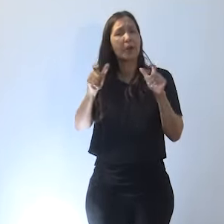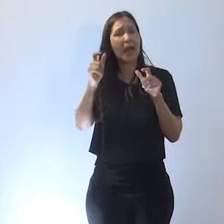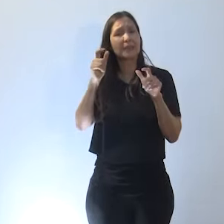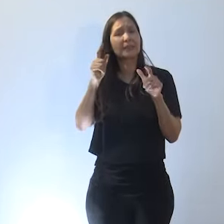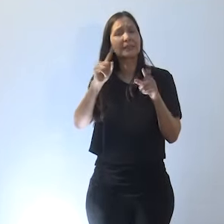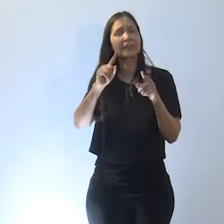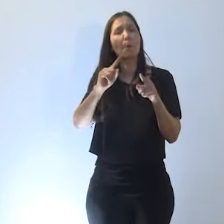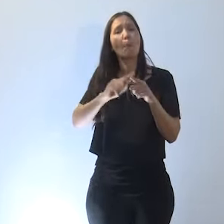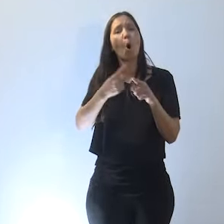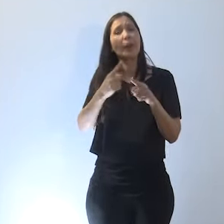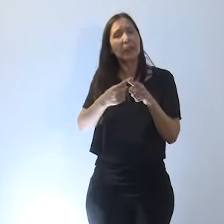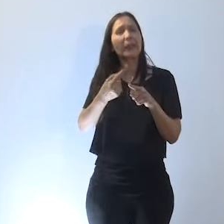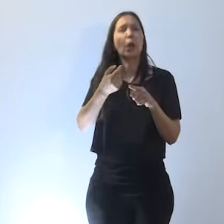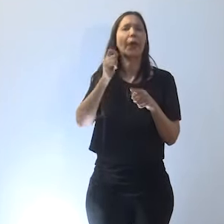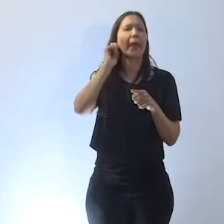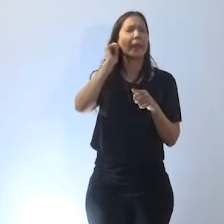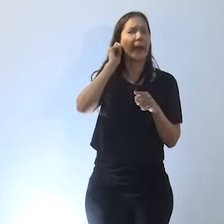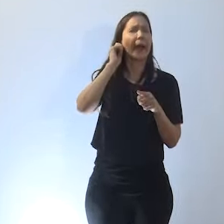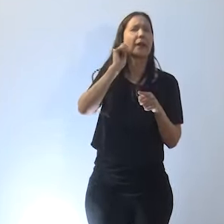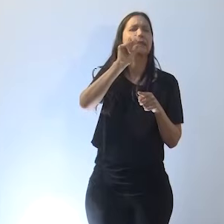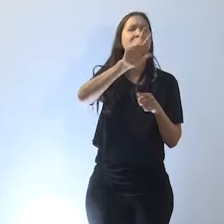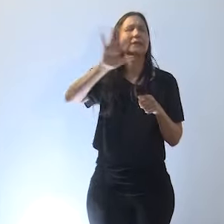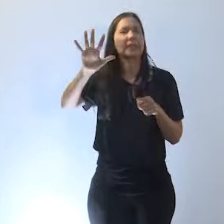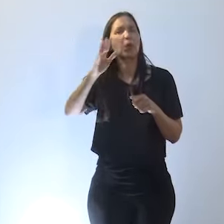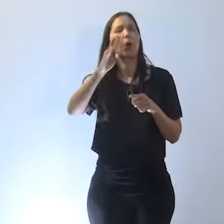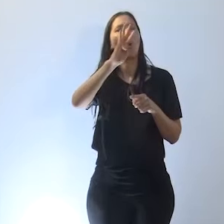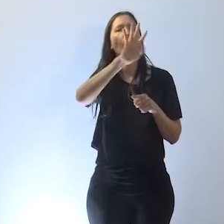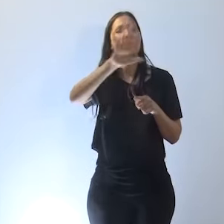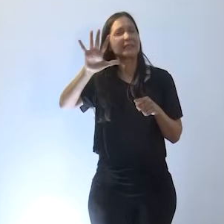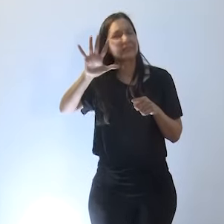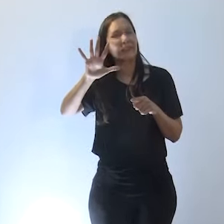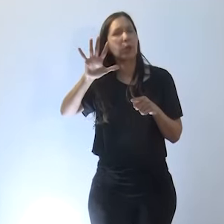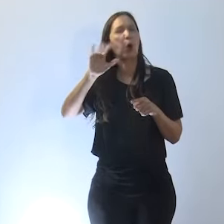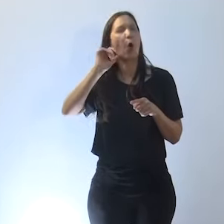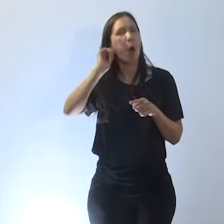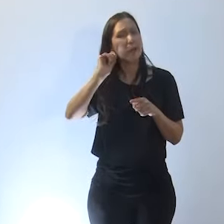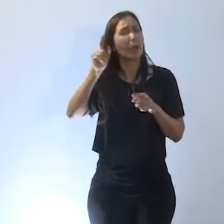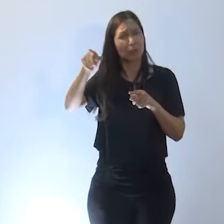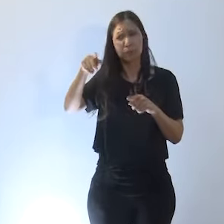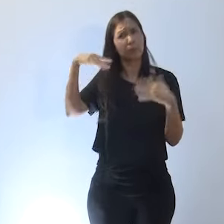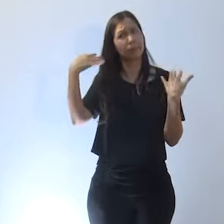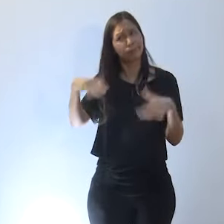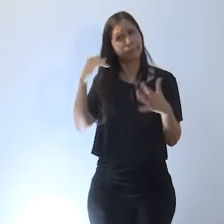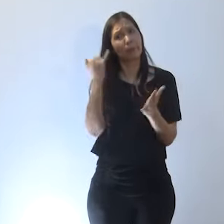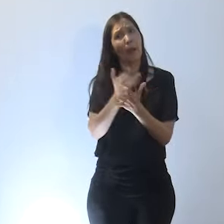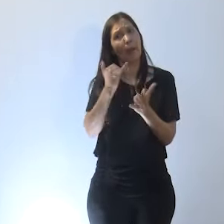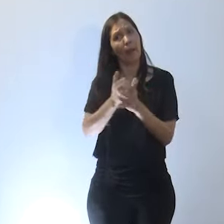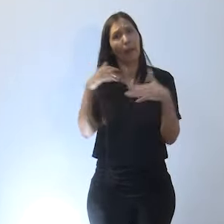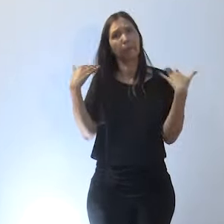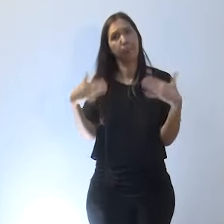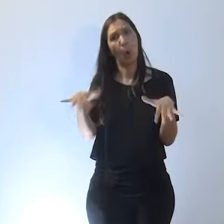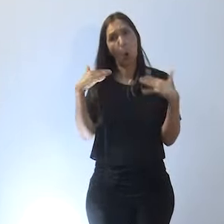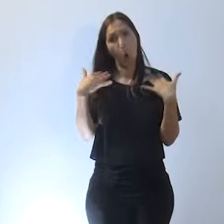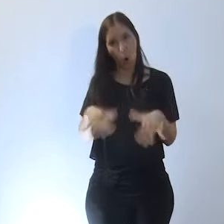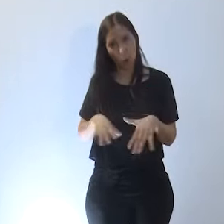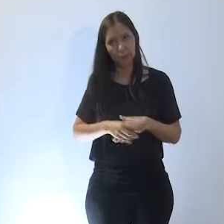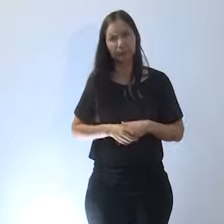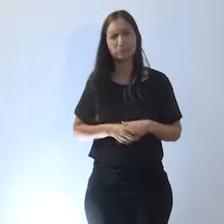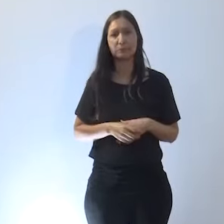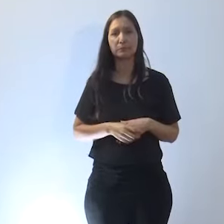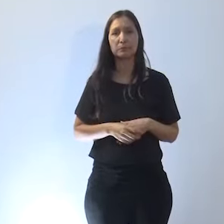35 45 años y están en la Ultra pavada también no después lo que digamos lo que yo dije Es